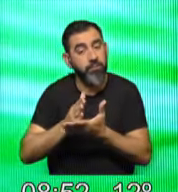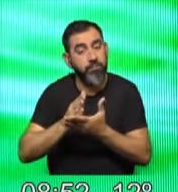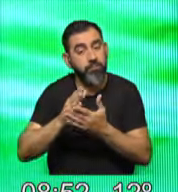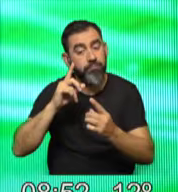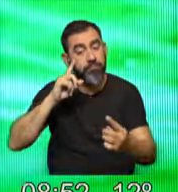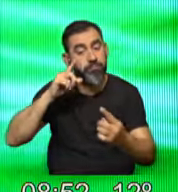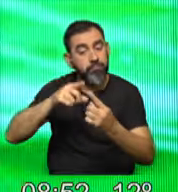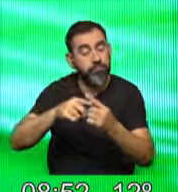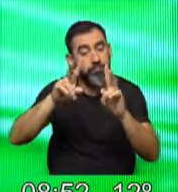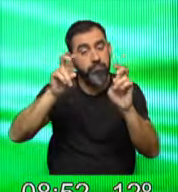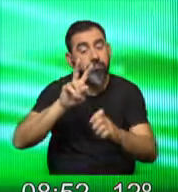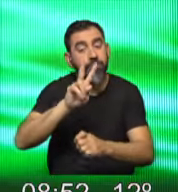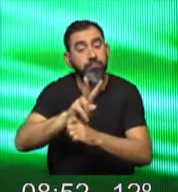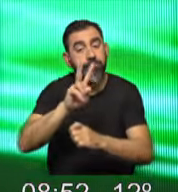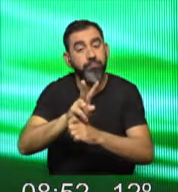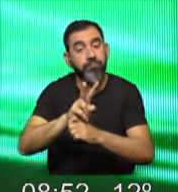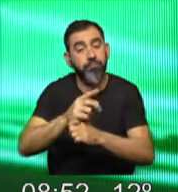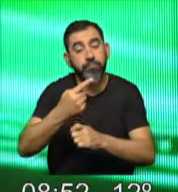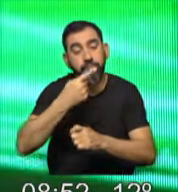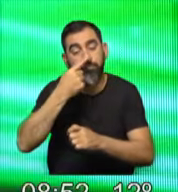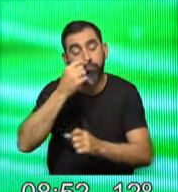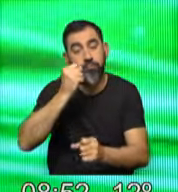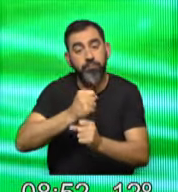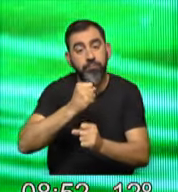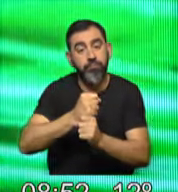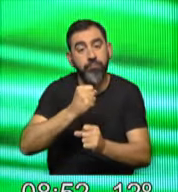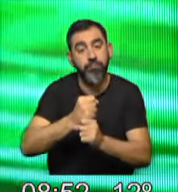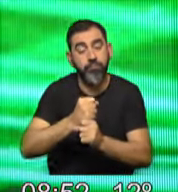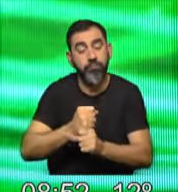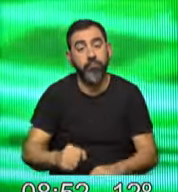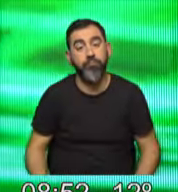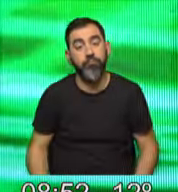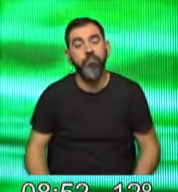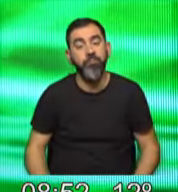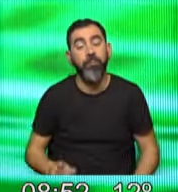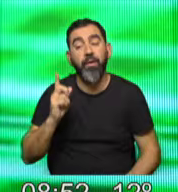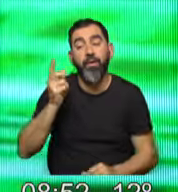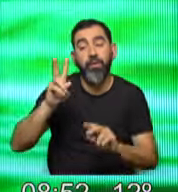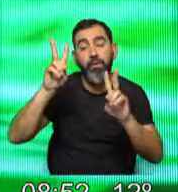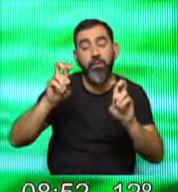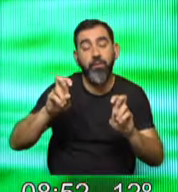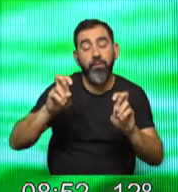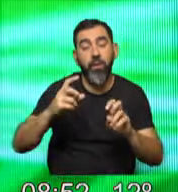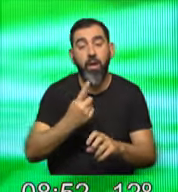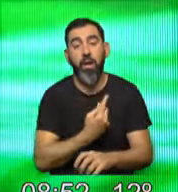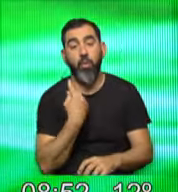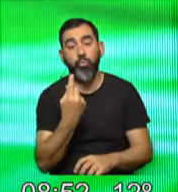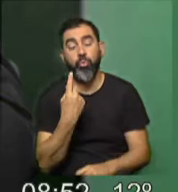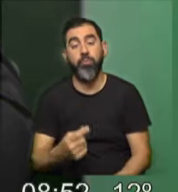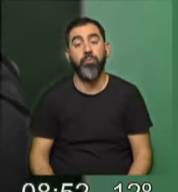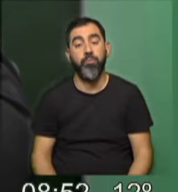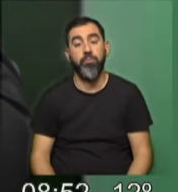en función de la defensa integral del interés de clase de los trabajadores y resolver las cuestiones de manera Autónoma no